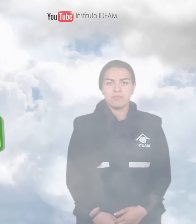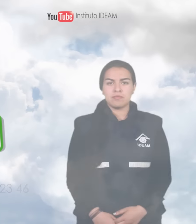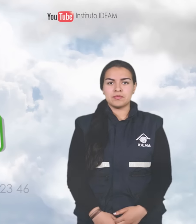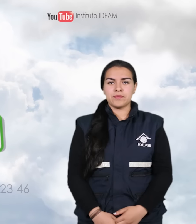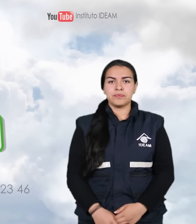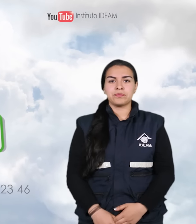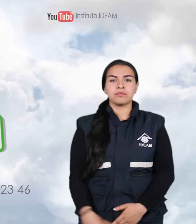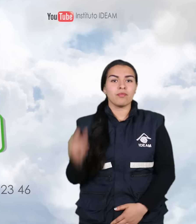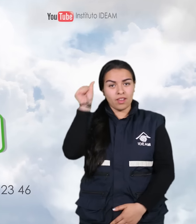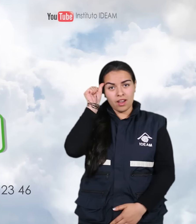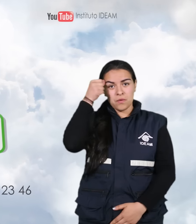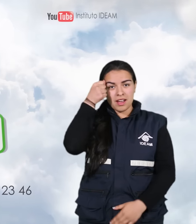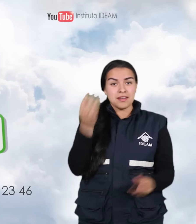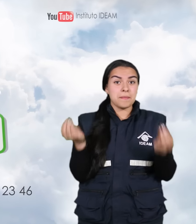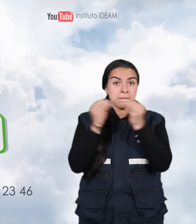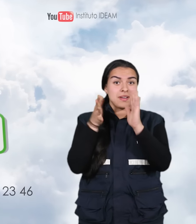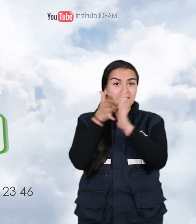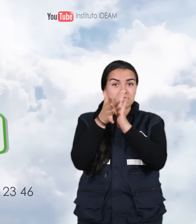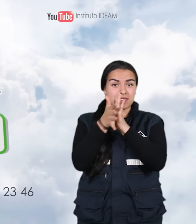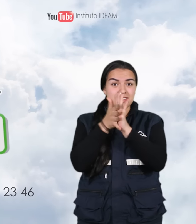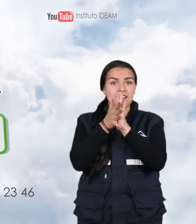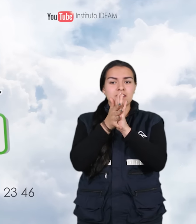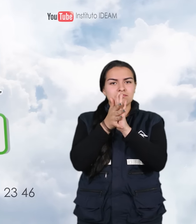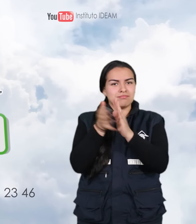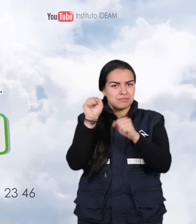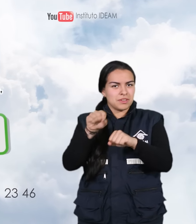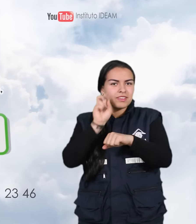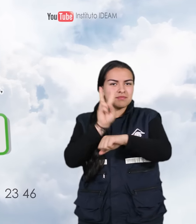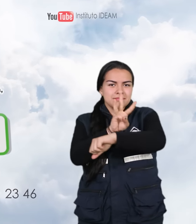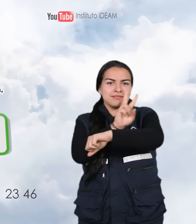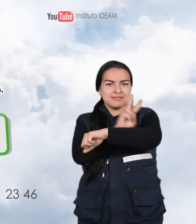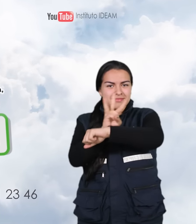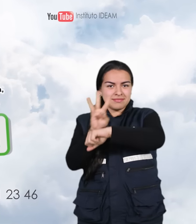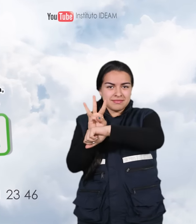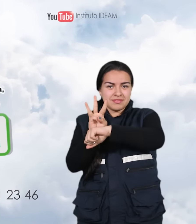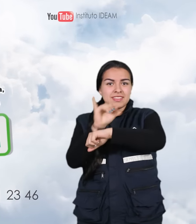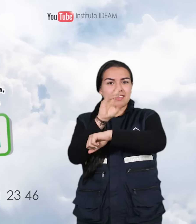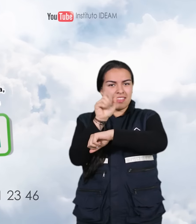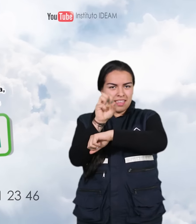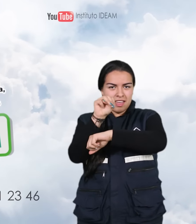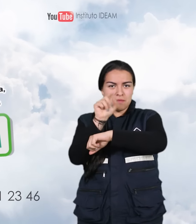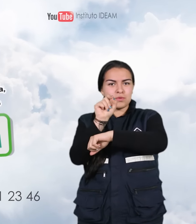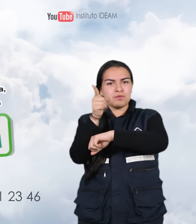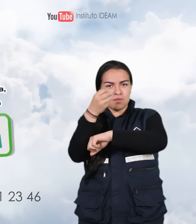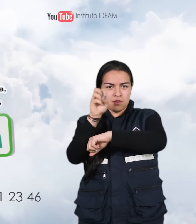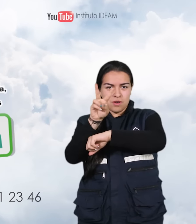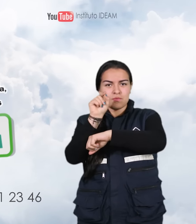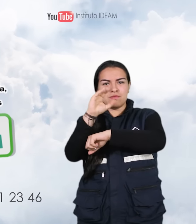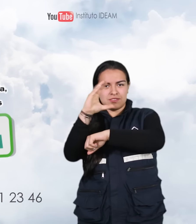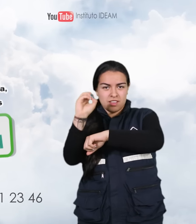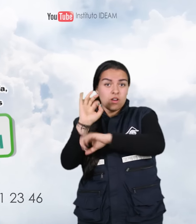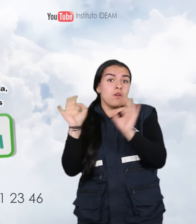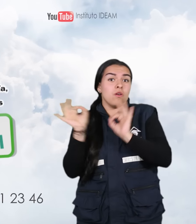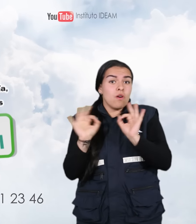Para mayor información no olviden consultar nuestra página web www.ideam.gov.co o si no